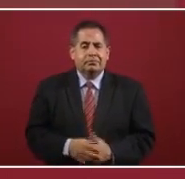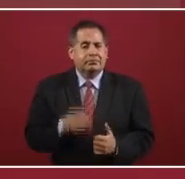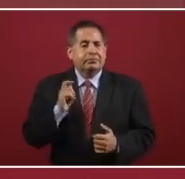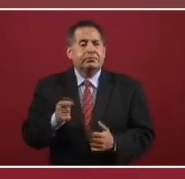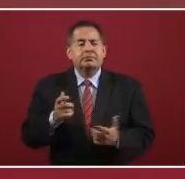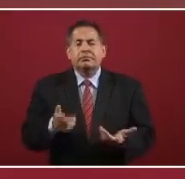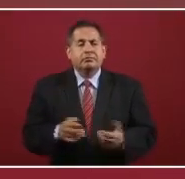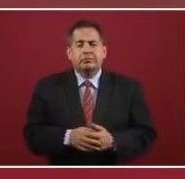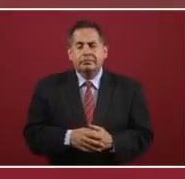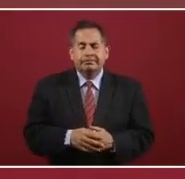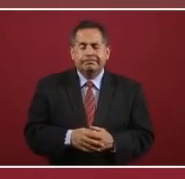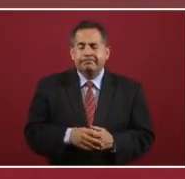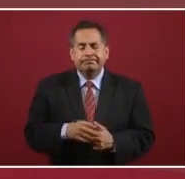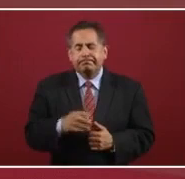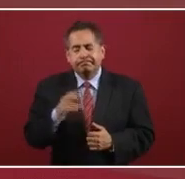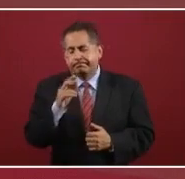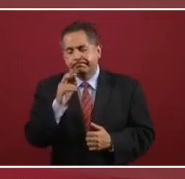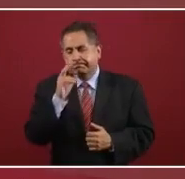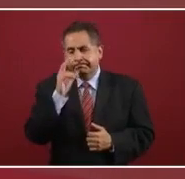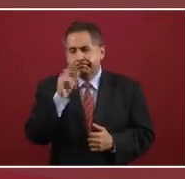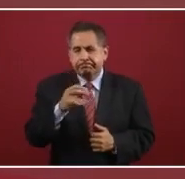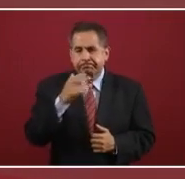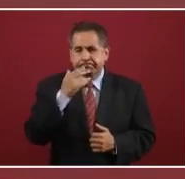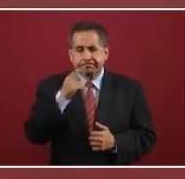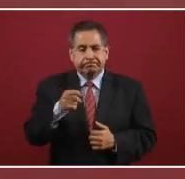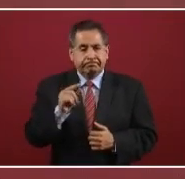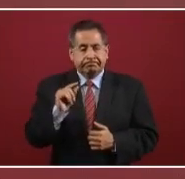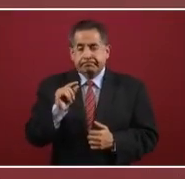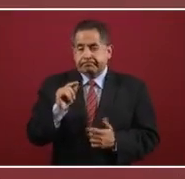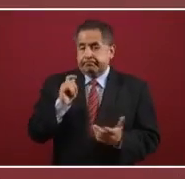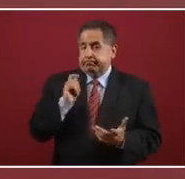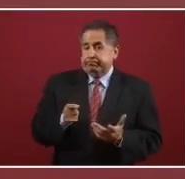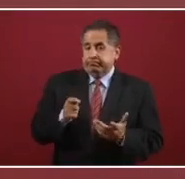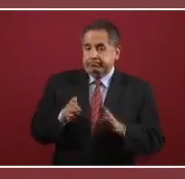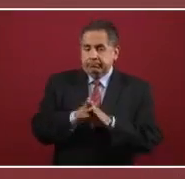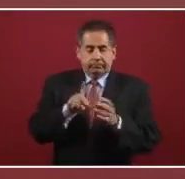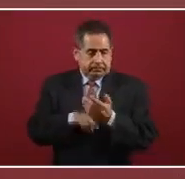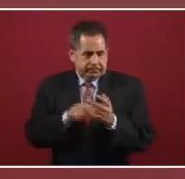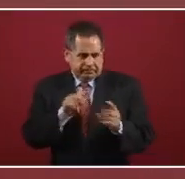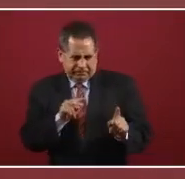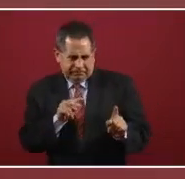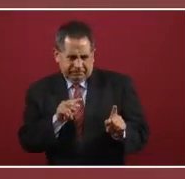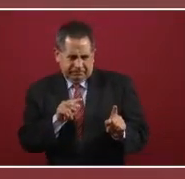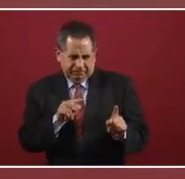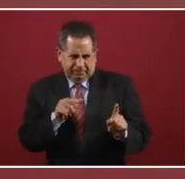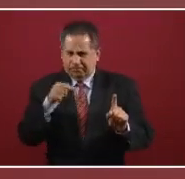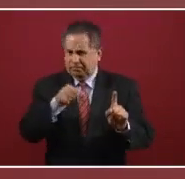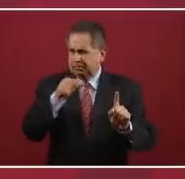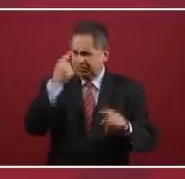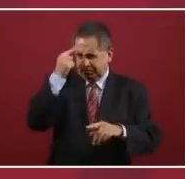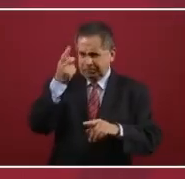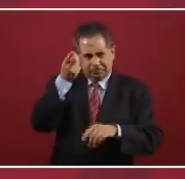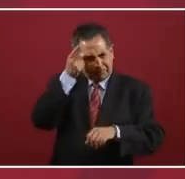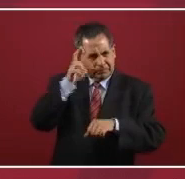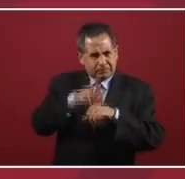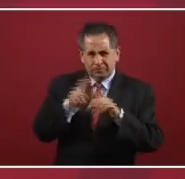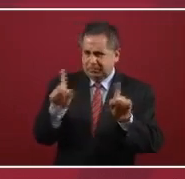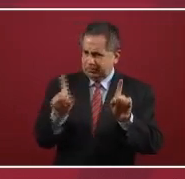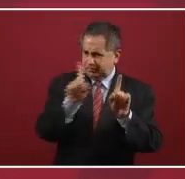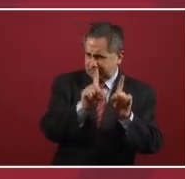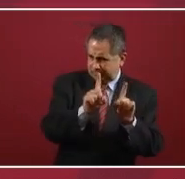Entonces, no es nuevo que nosotros cuestionamos en su momento